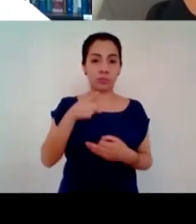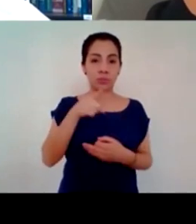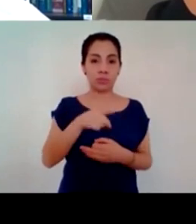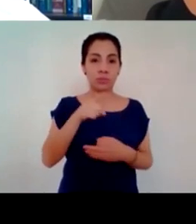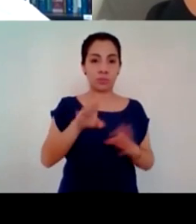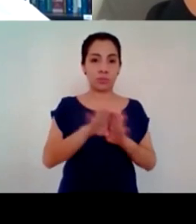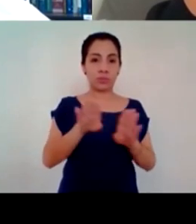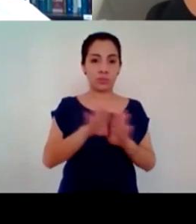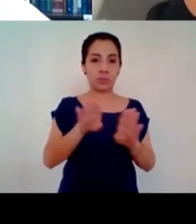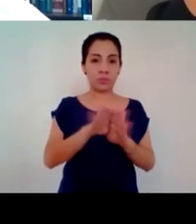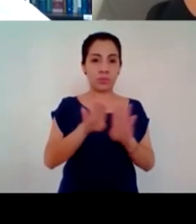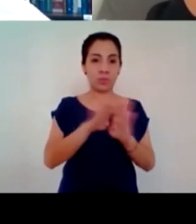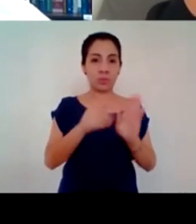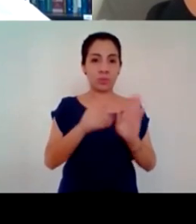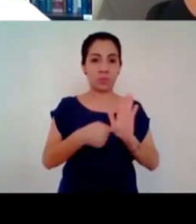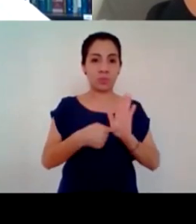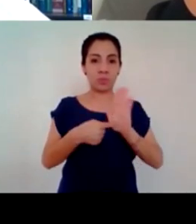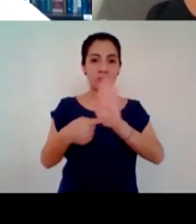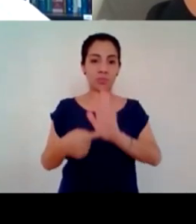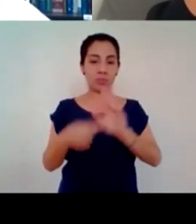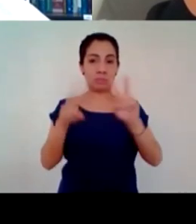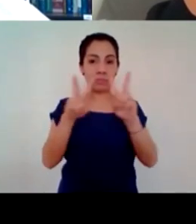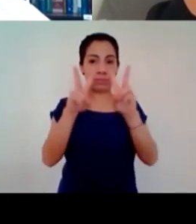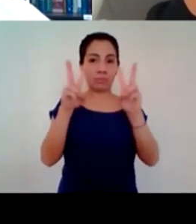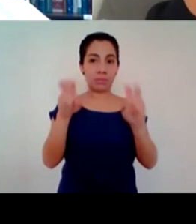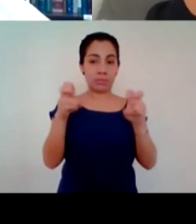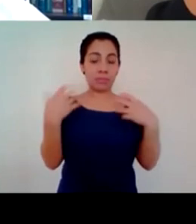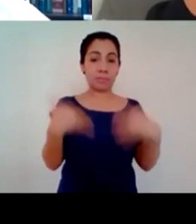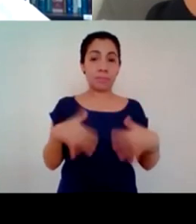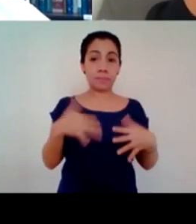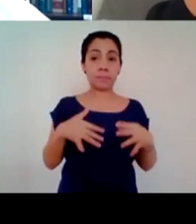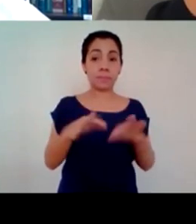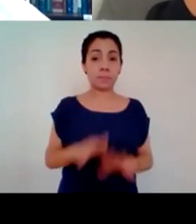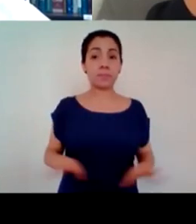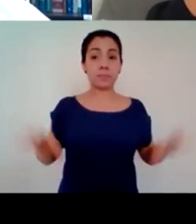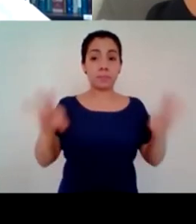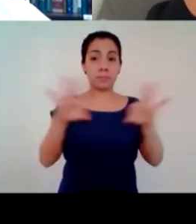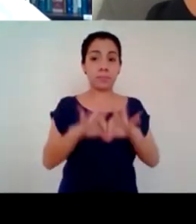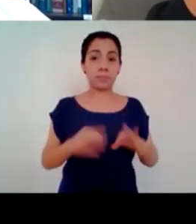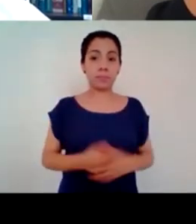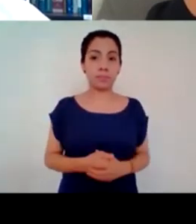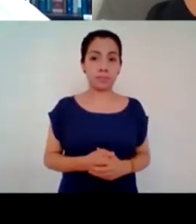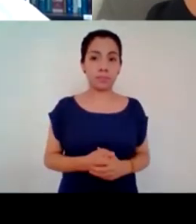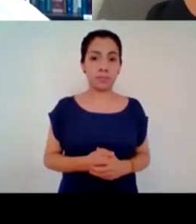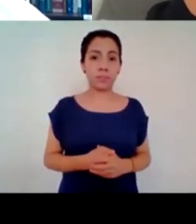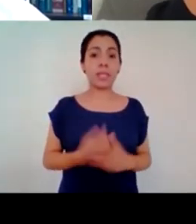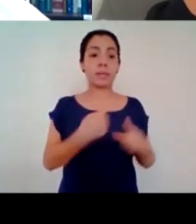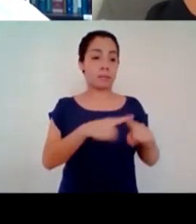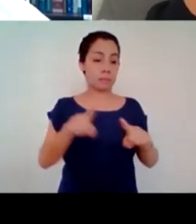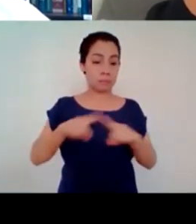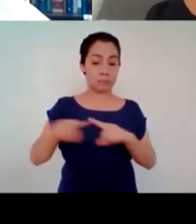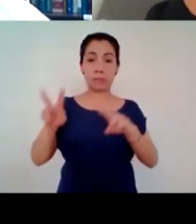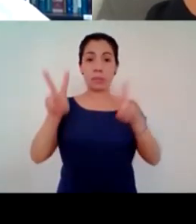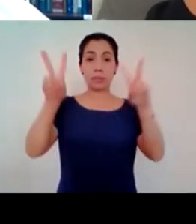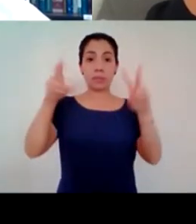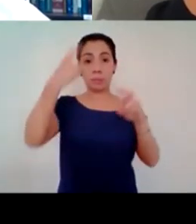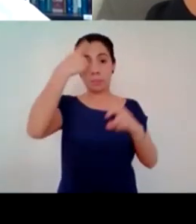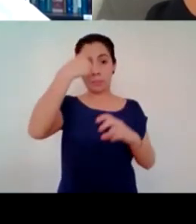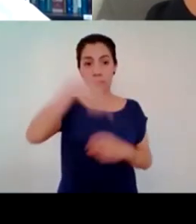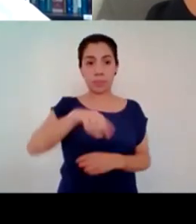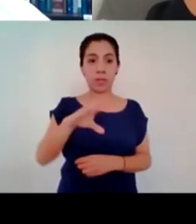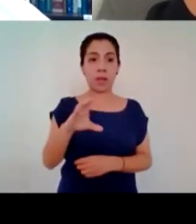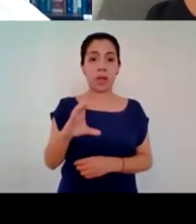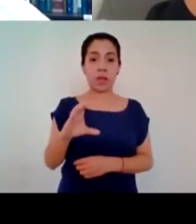conversatorio, pero no, dejó bastantes balones y puestos temas para que nuestro Comisionado Nacional contra las